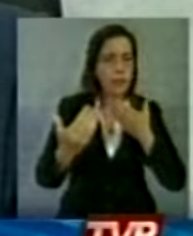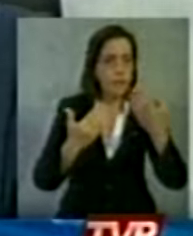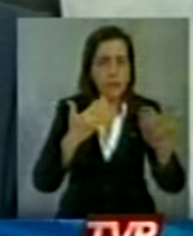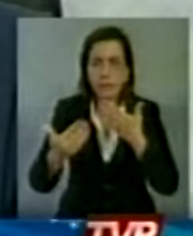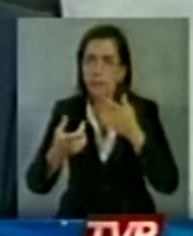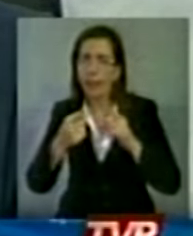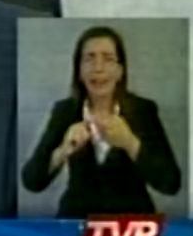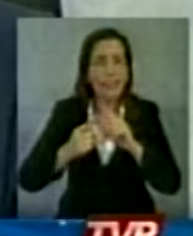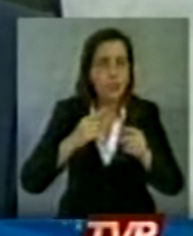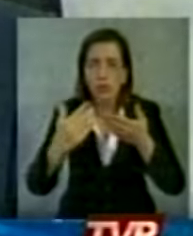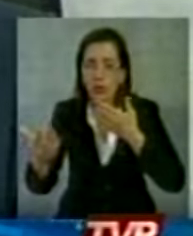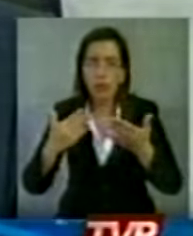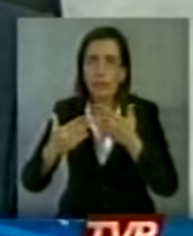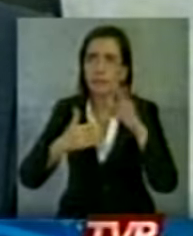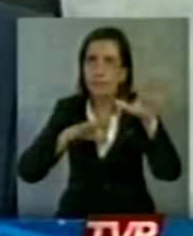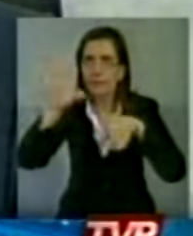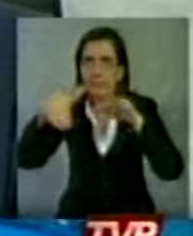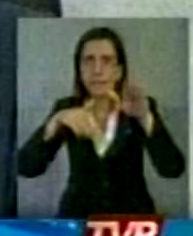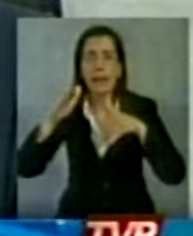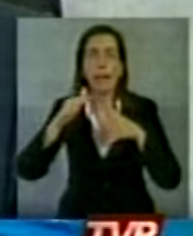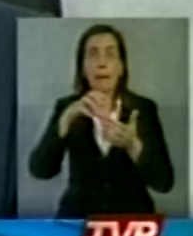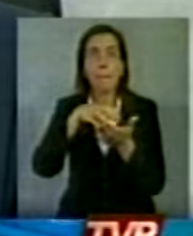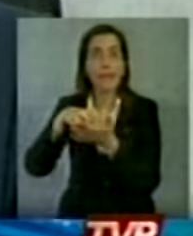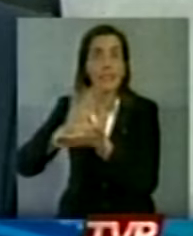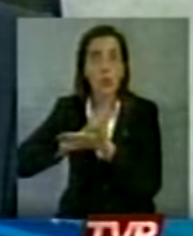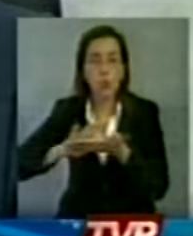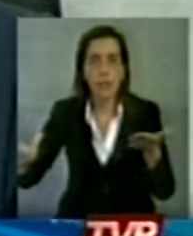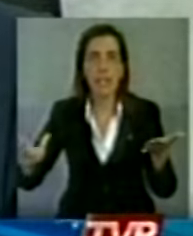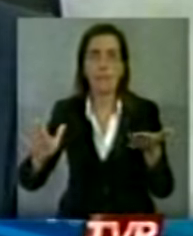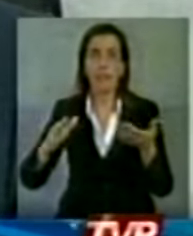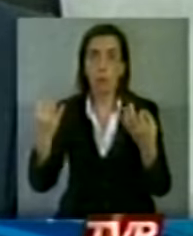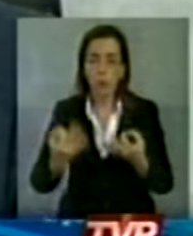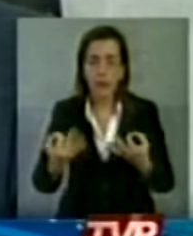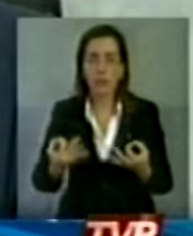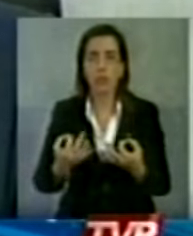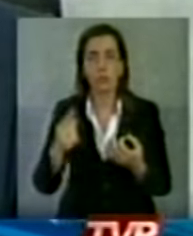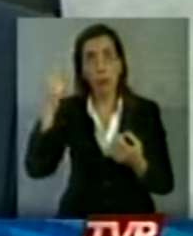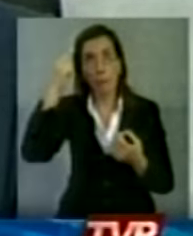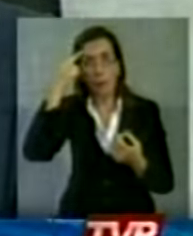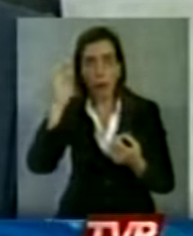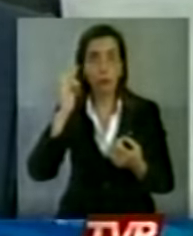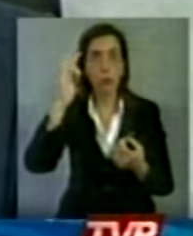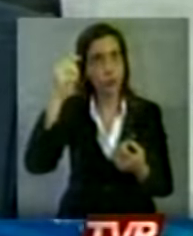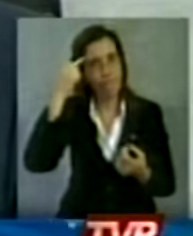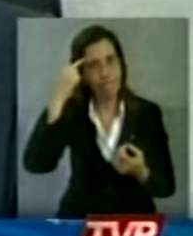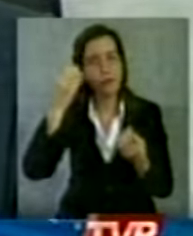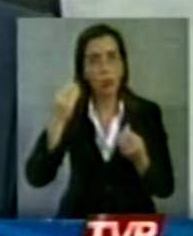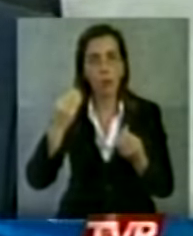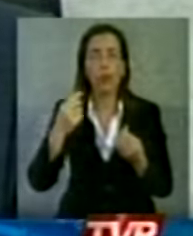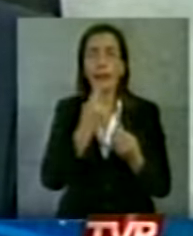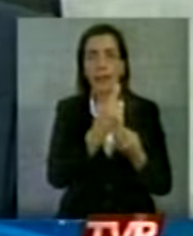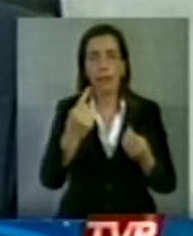relaciones, atraen inversiones. En esa perspectiva y con el objetivo de consolidar